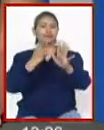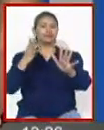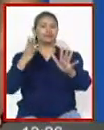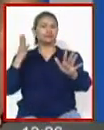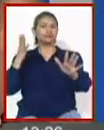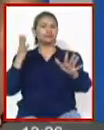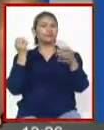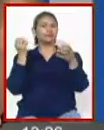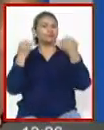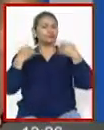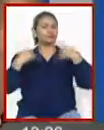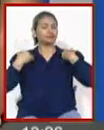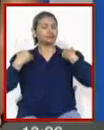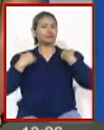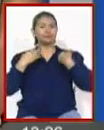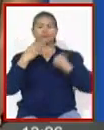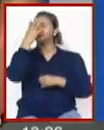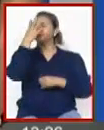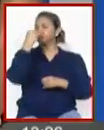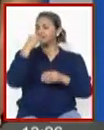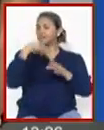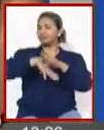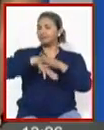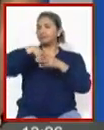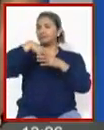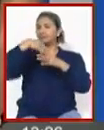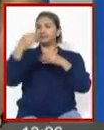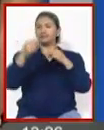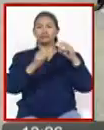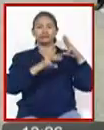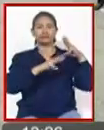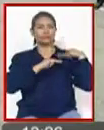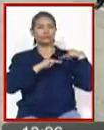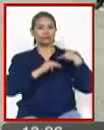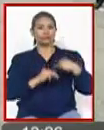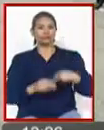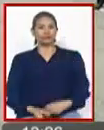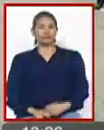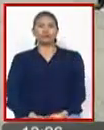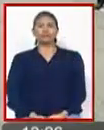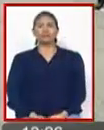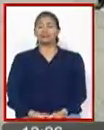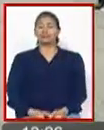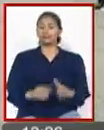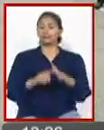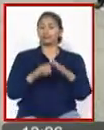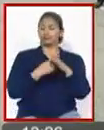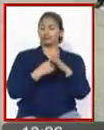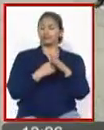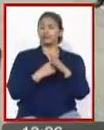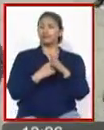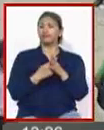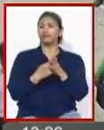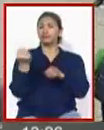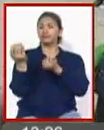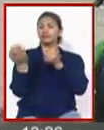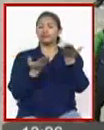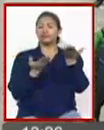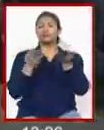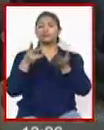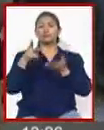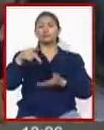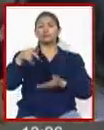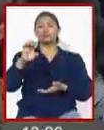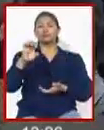e incluso muchos jóvenes decidieron dormir afuera de los cuarteles. inició el reclutamiento para lo que es el servicio de la